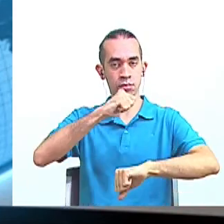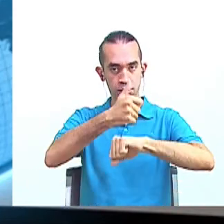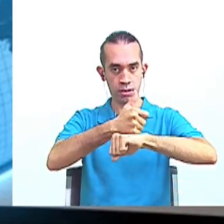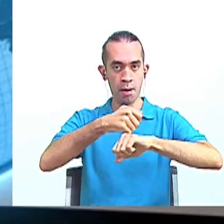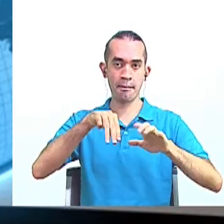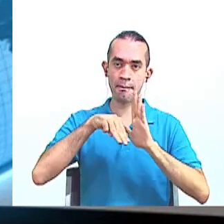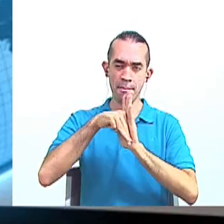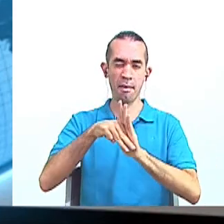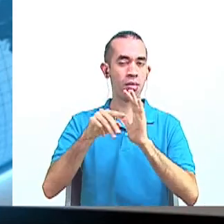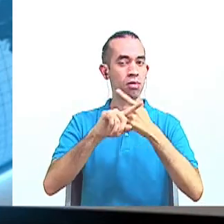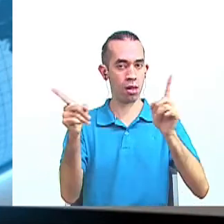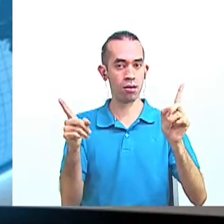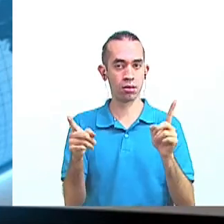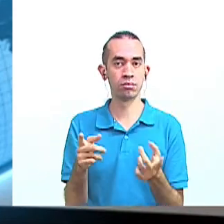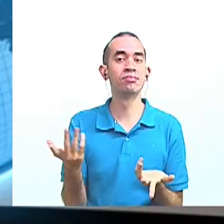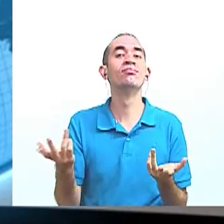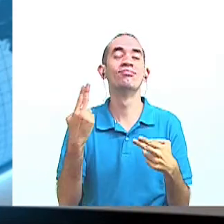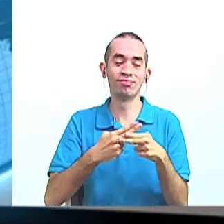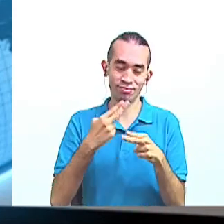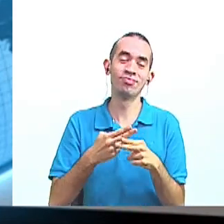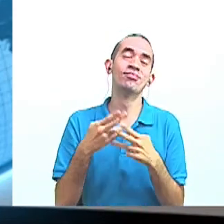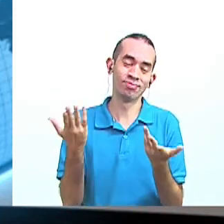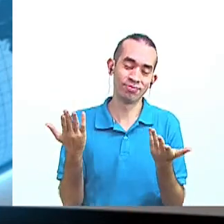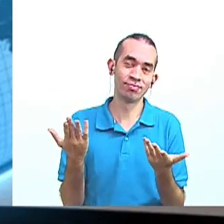modelo diferente. Por eso se llamaba